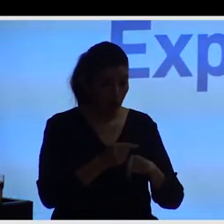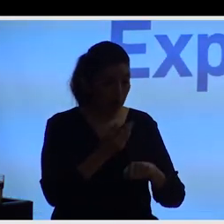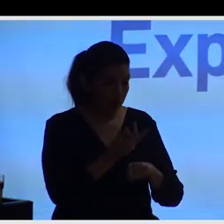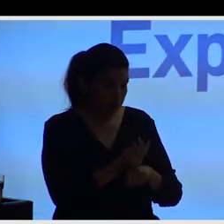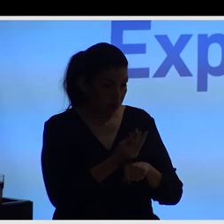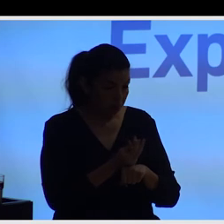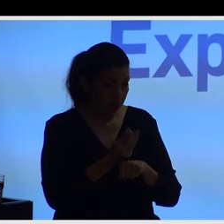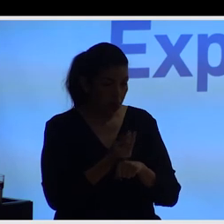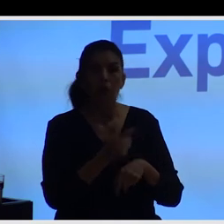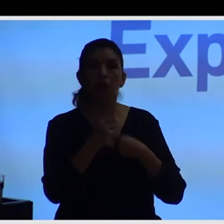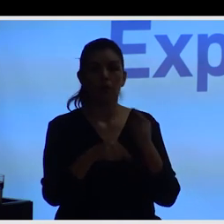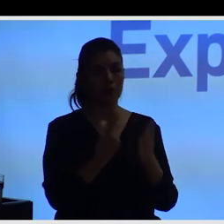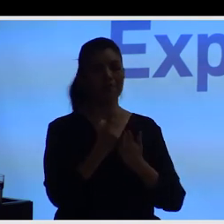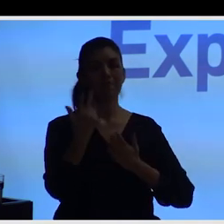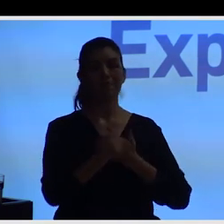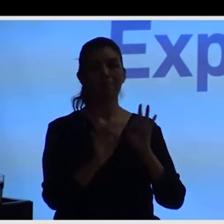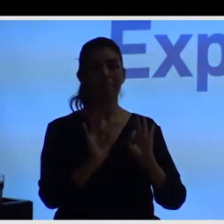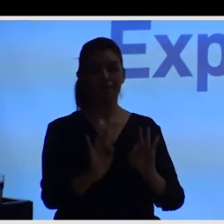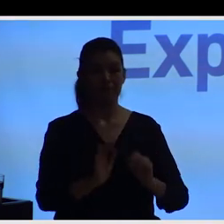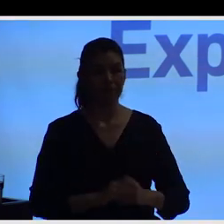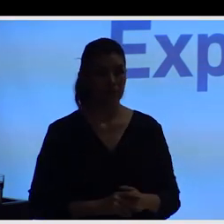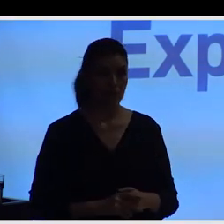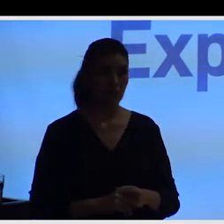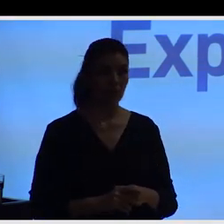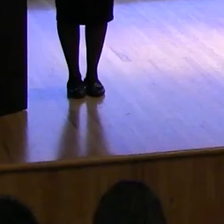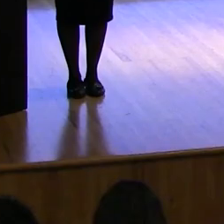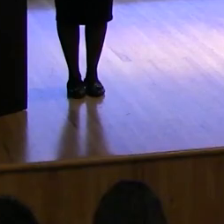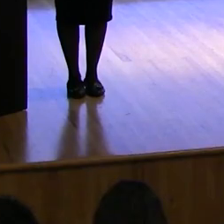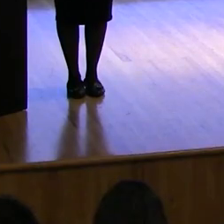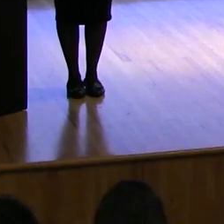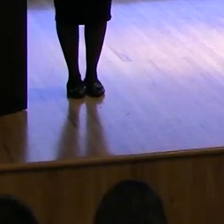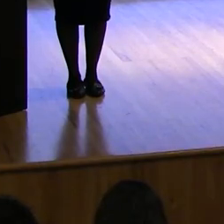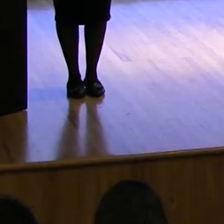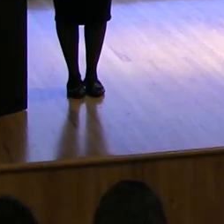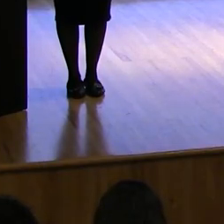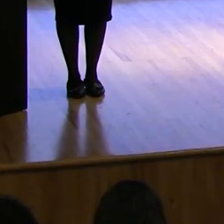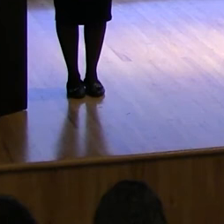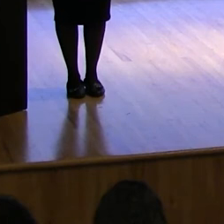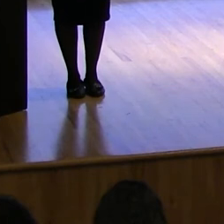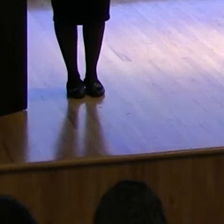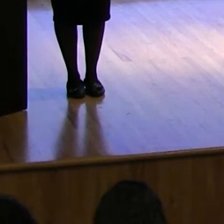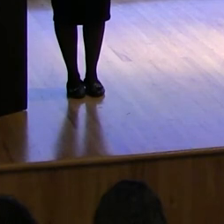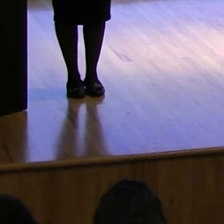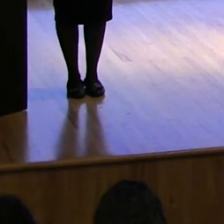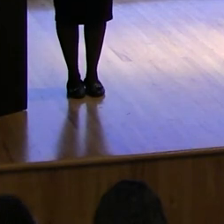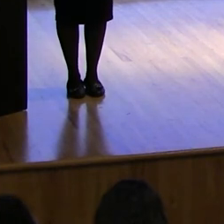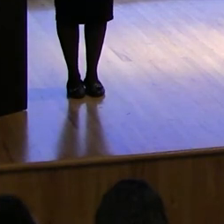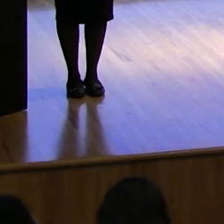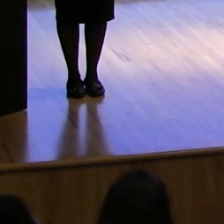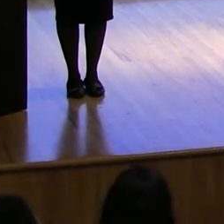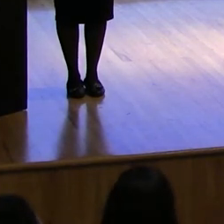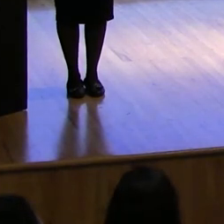Bueno, cuando se acaba la medición empieza la experimentación, se empieza con soluciones de diseño sencillas y se va